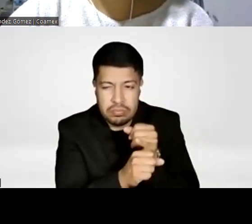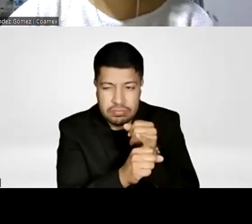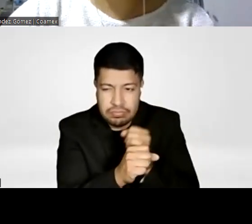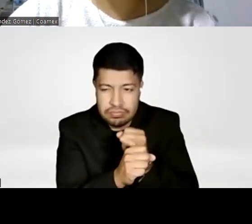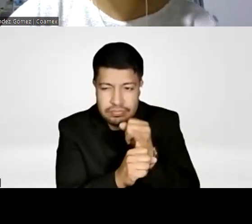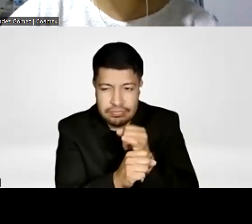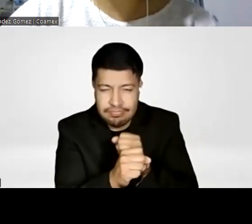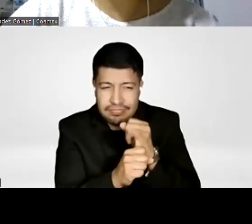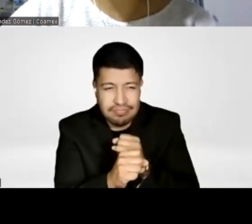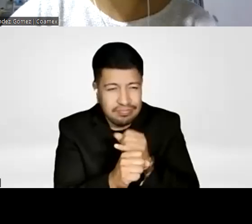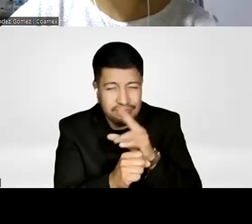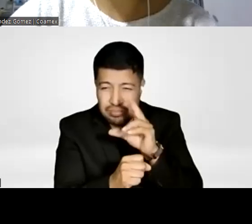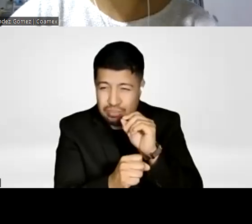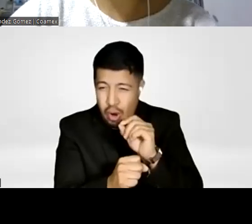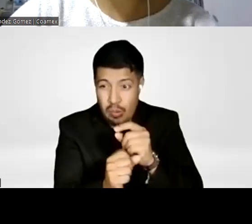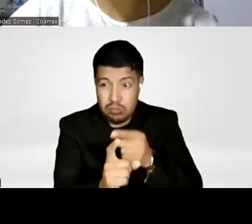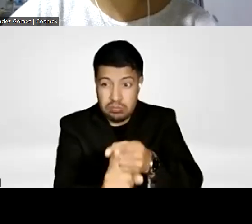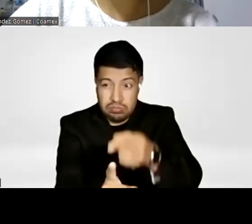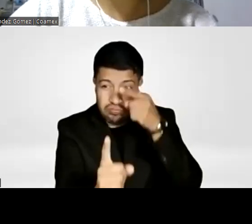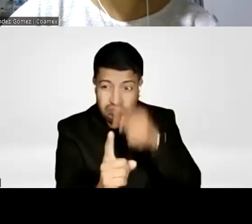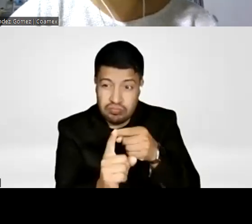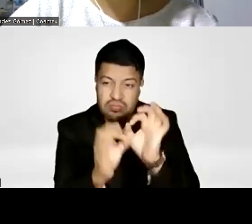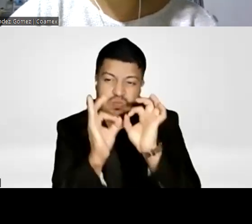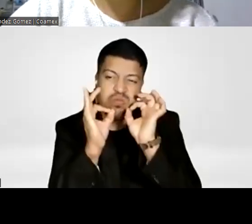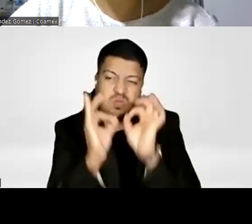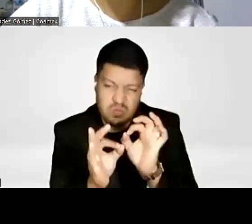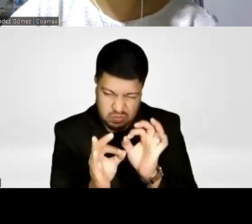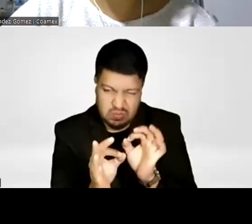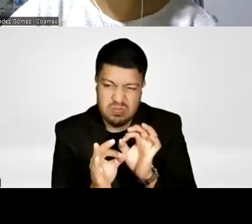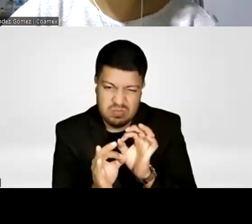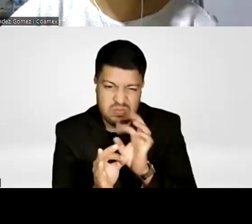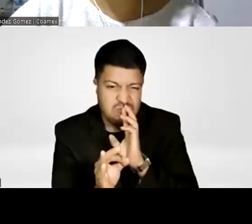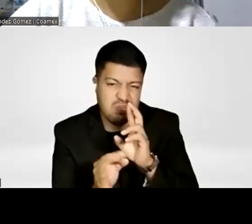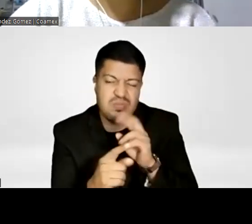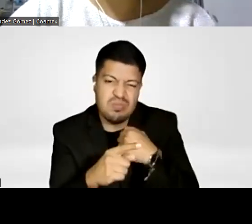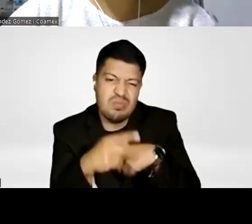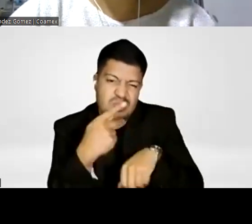pero que sí dieron alguna indicación de que podría llegar a haber alguna